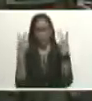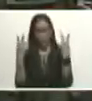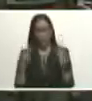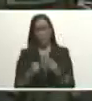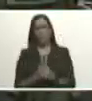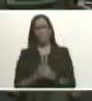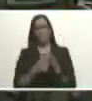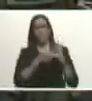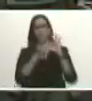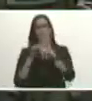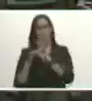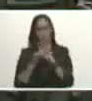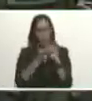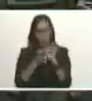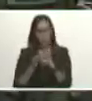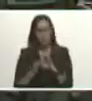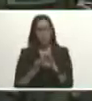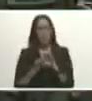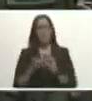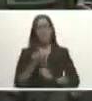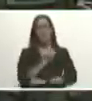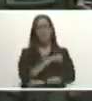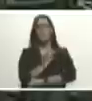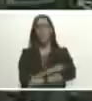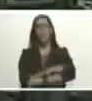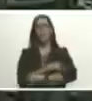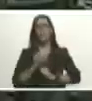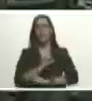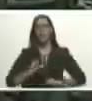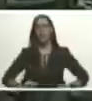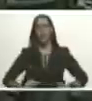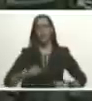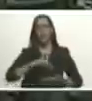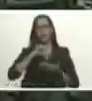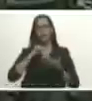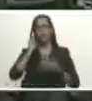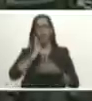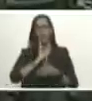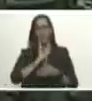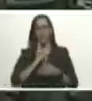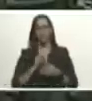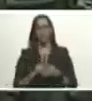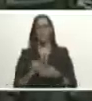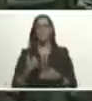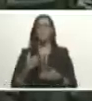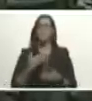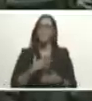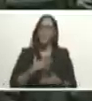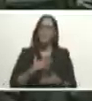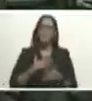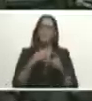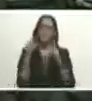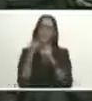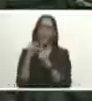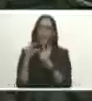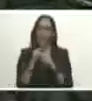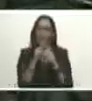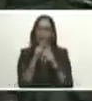cohesionada y poderosa Guardia Nacional Bolivariana mis palabras de aliento,